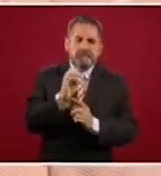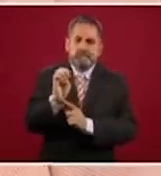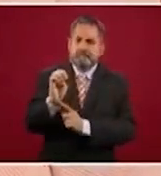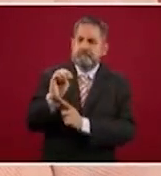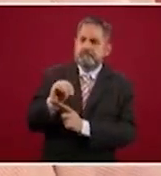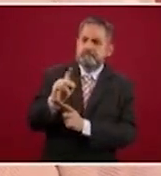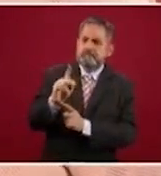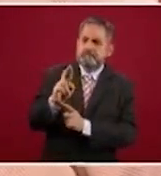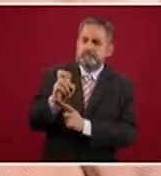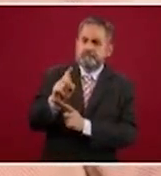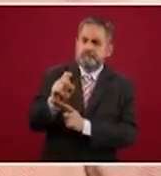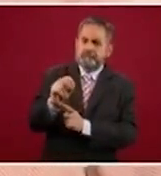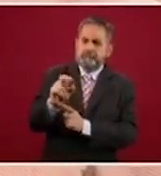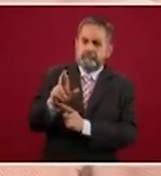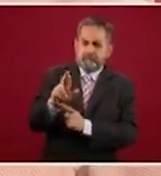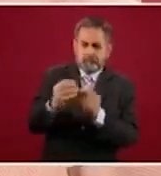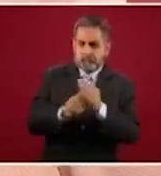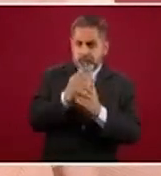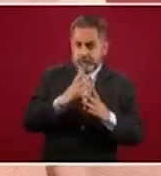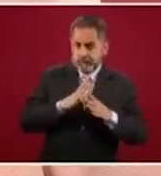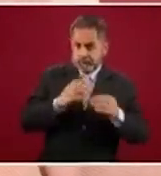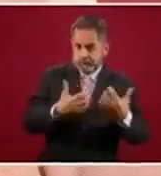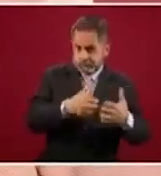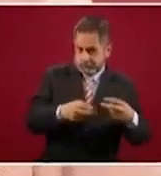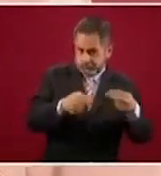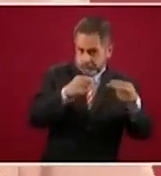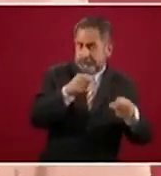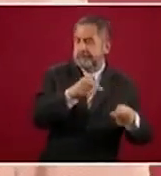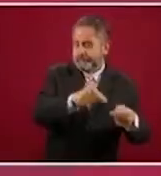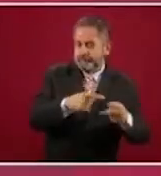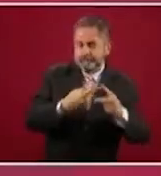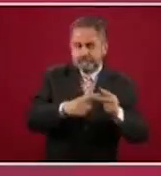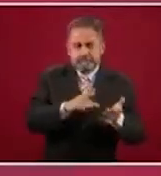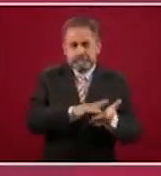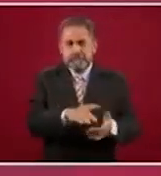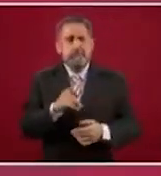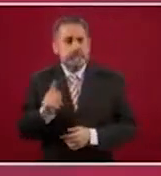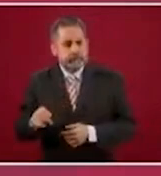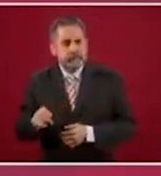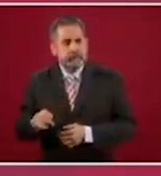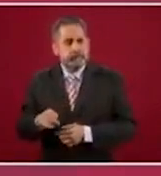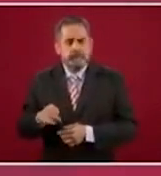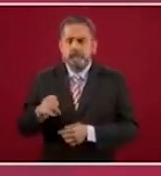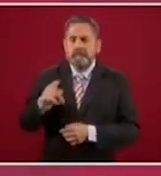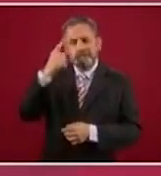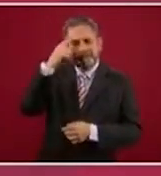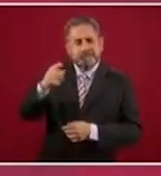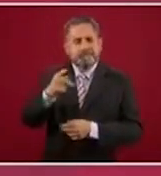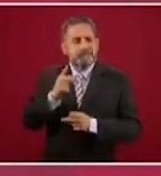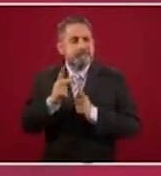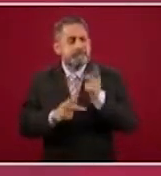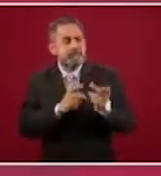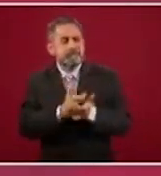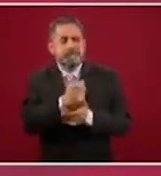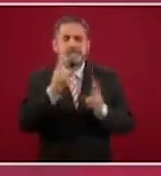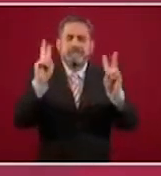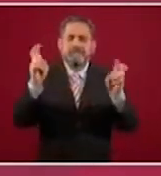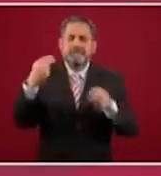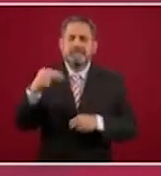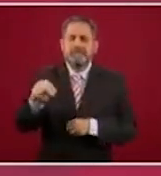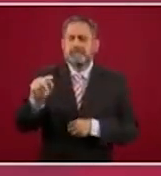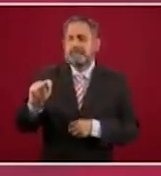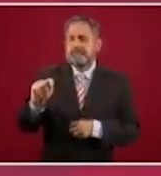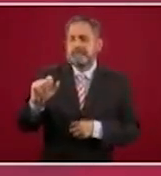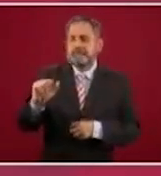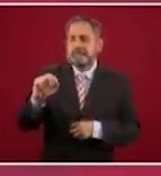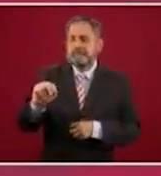política tiene que ver precisamente con el programa de microcréditos para el bienestar, también conocido como TANDAS. El